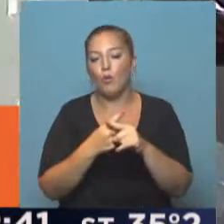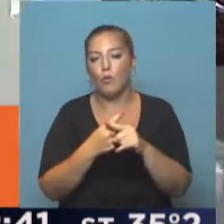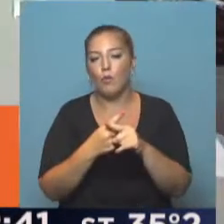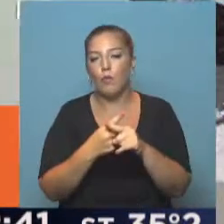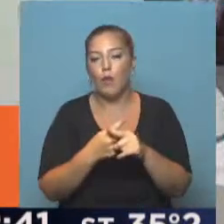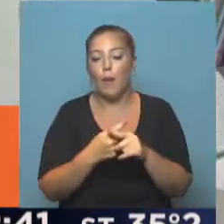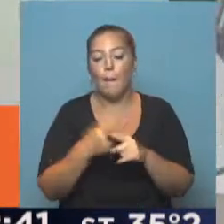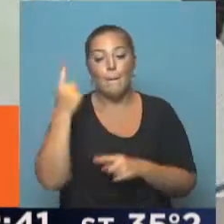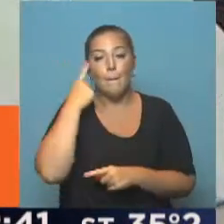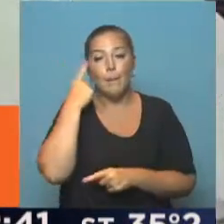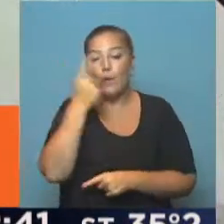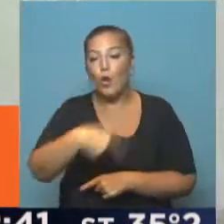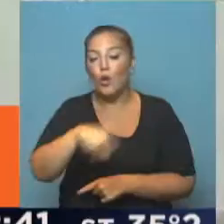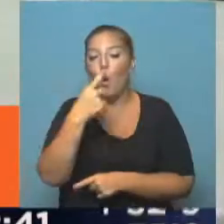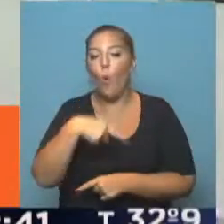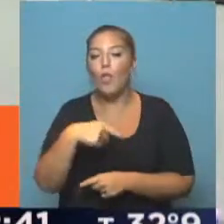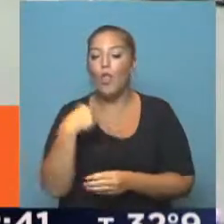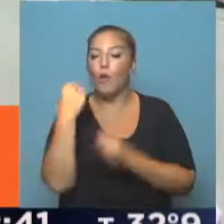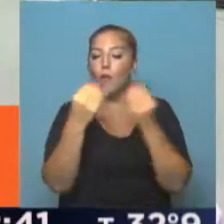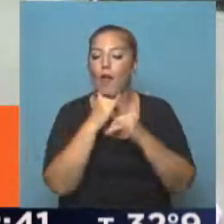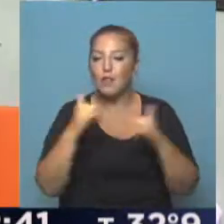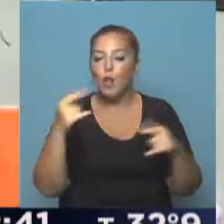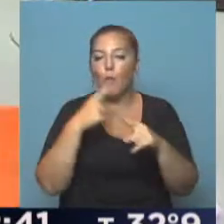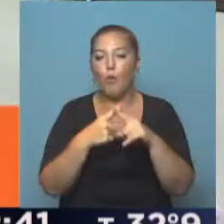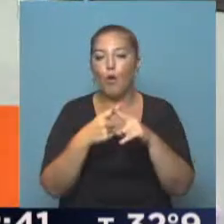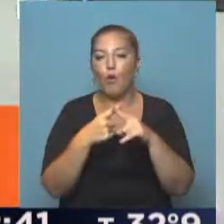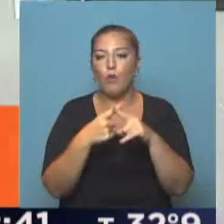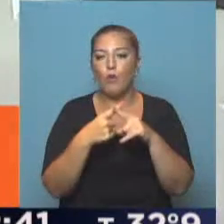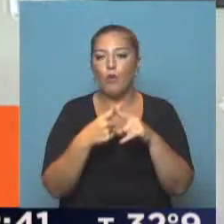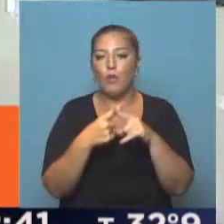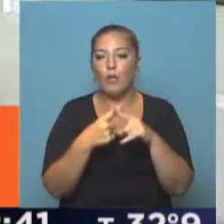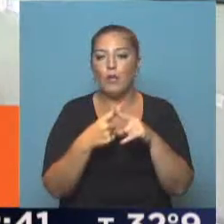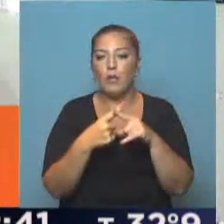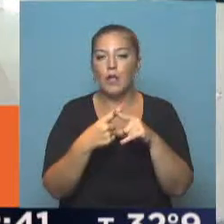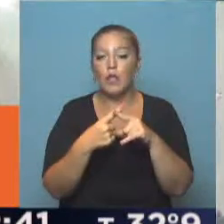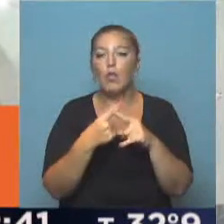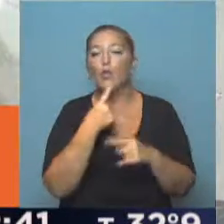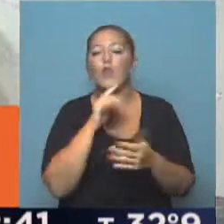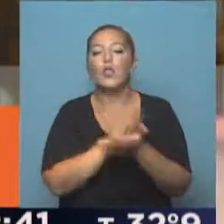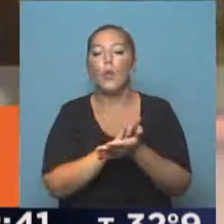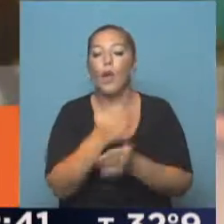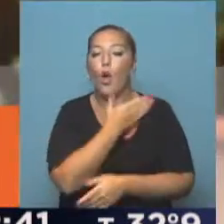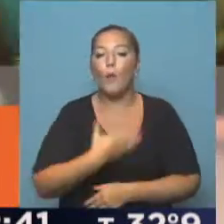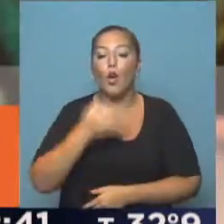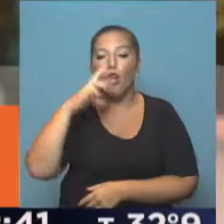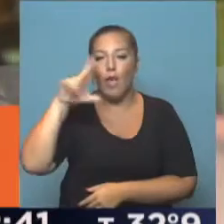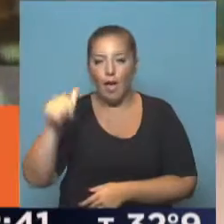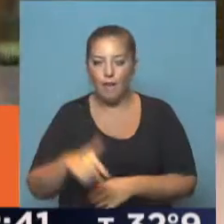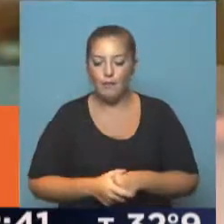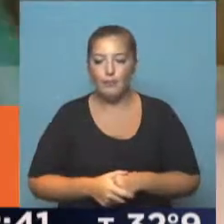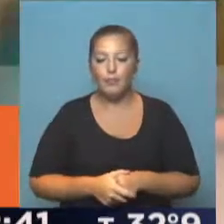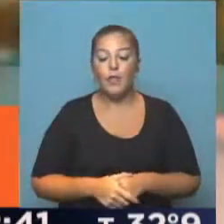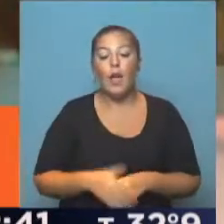vislumbrado nosotros cuando se presentaron las elecciones, por una suerte de plebiscito sobre la gestión de Correa. Bueno, a ver, hay que tener en